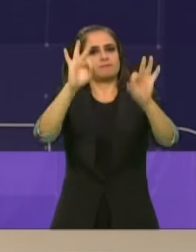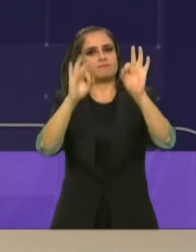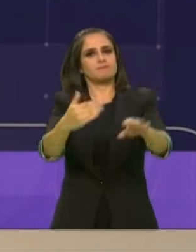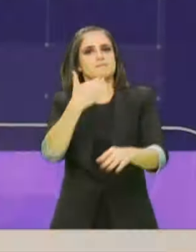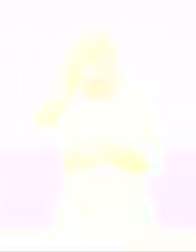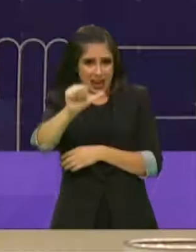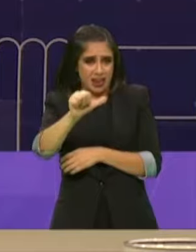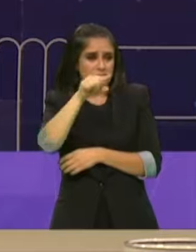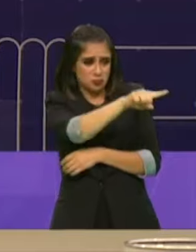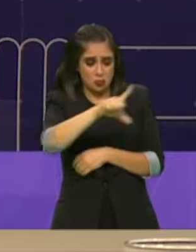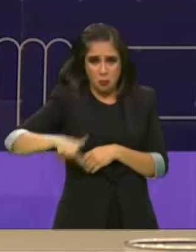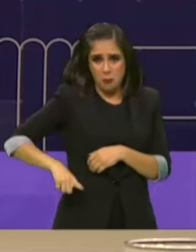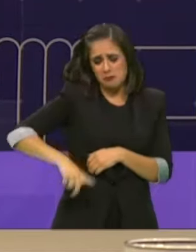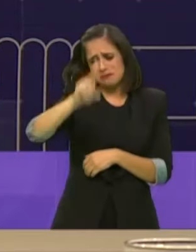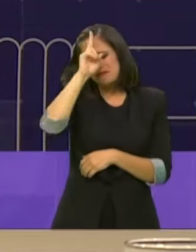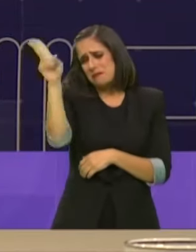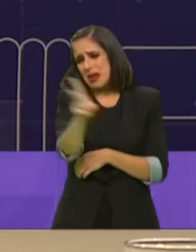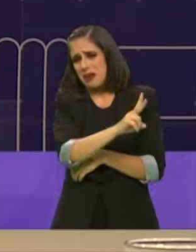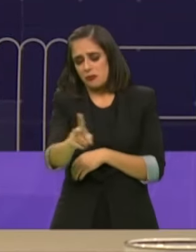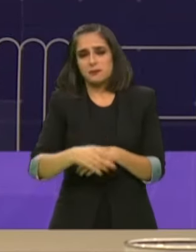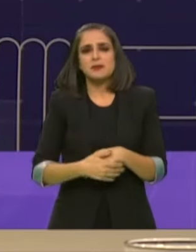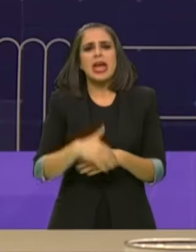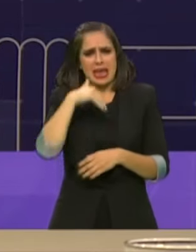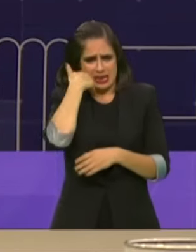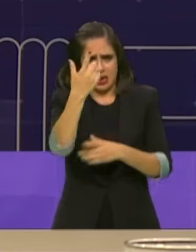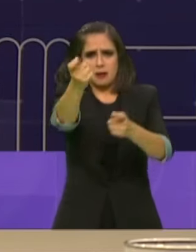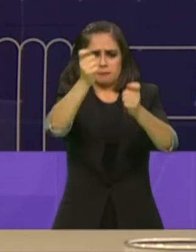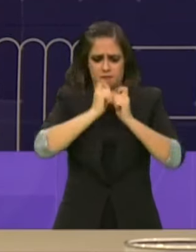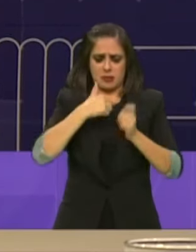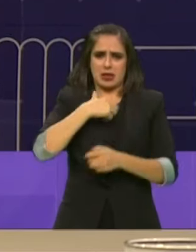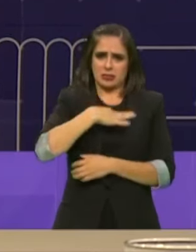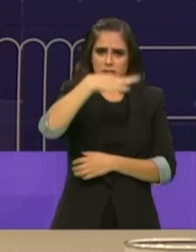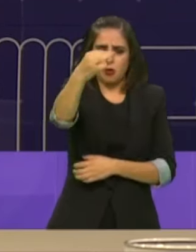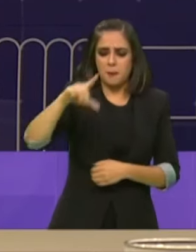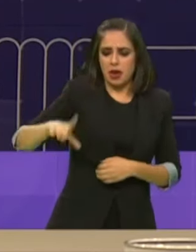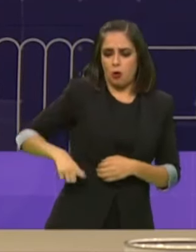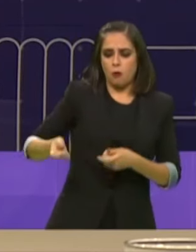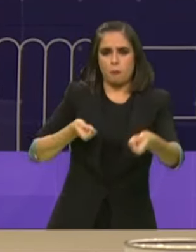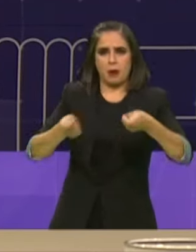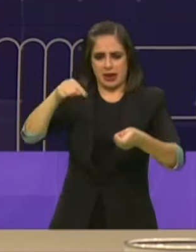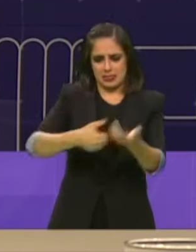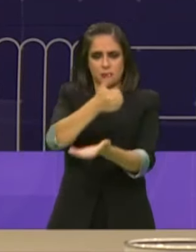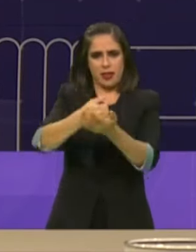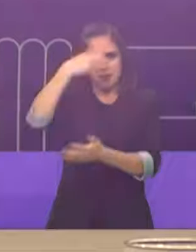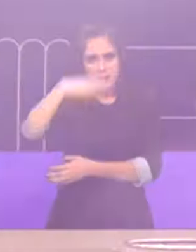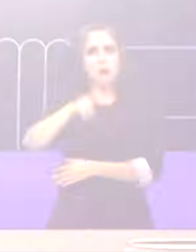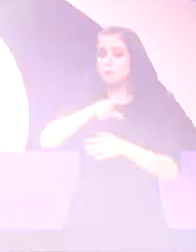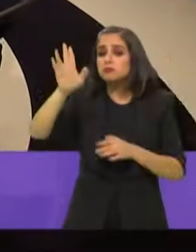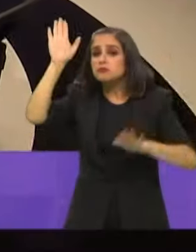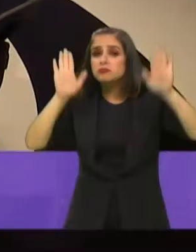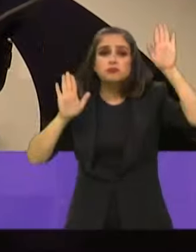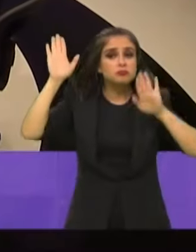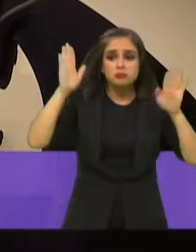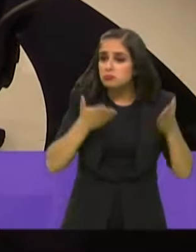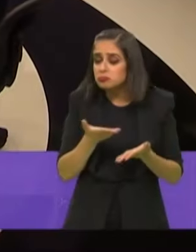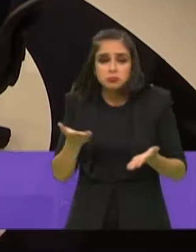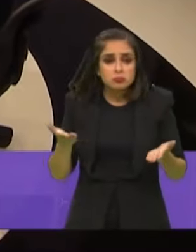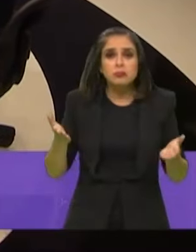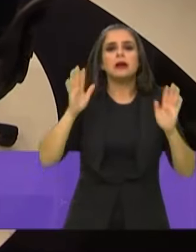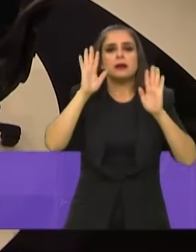de futuro. Quiero gobernar esta ciudad para que tengas la mejor calidad de vida, no importa dónde vivas. Al